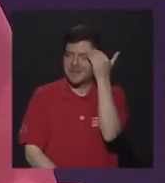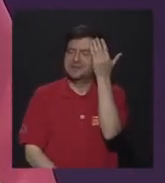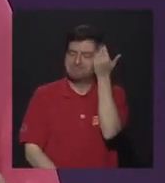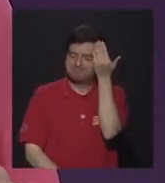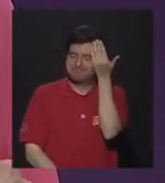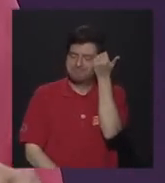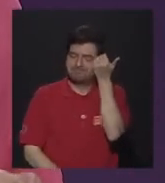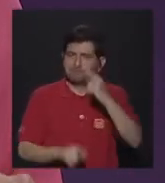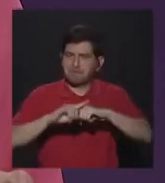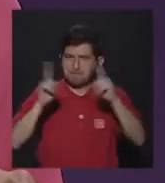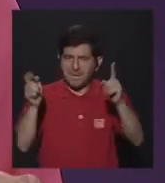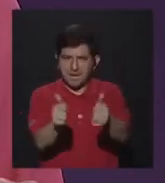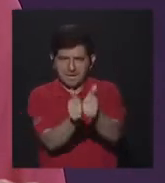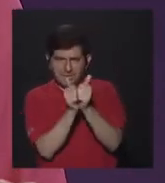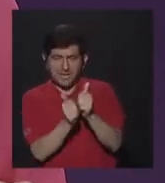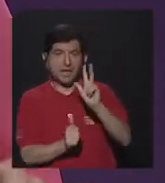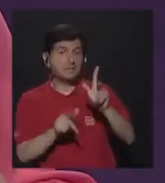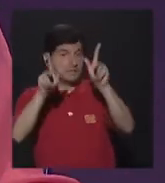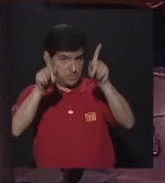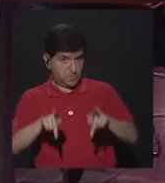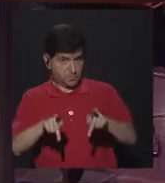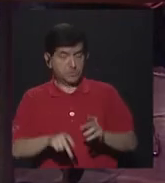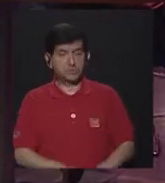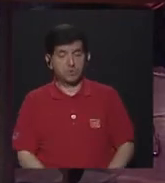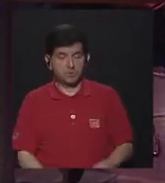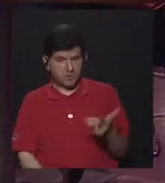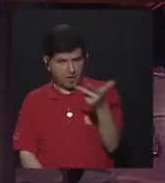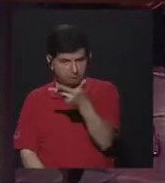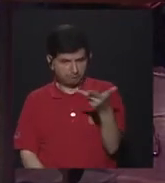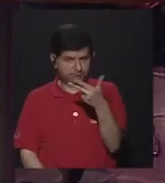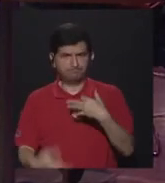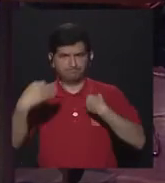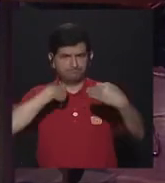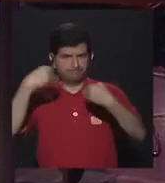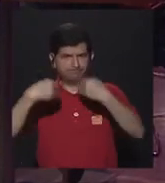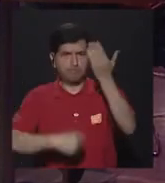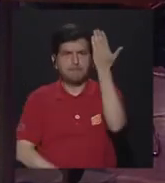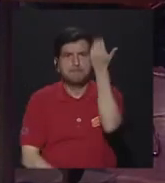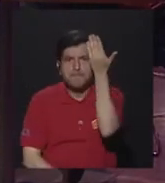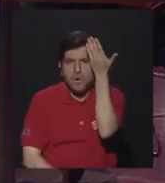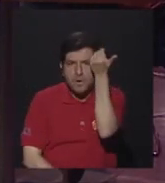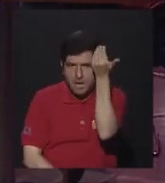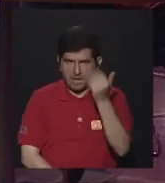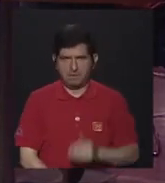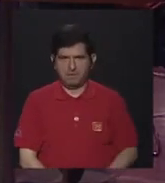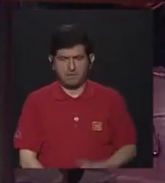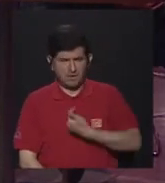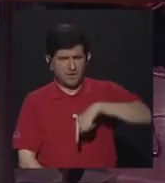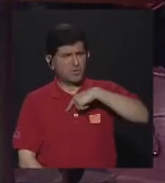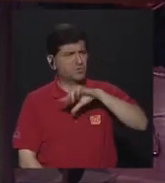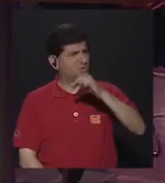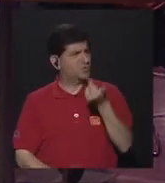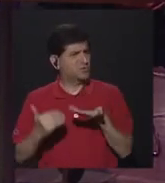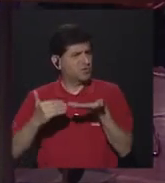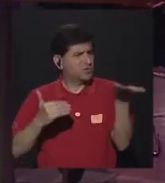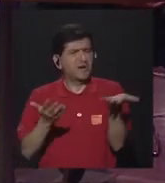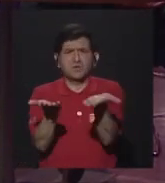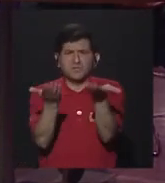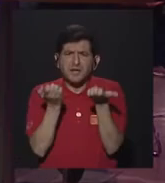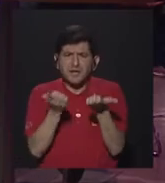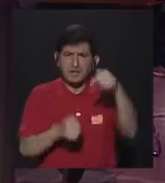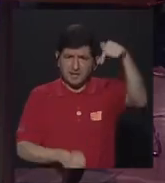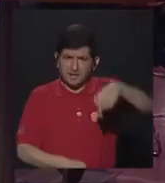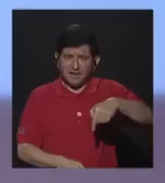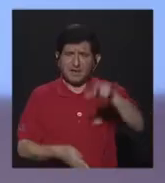pero nos acompañan tres personas que nos van a decir por qué por qué esperamos otra cosa de la universidad de costa rica